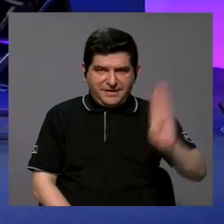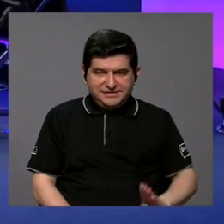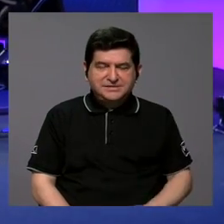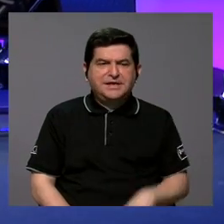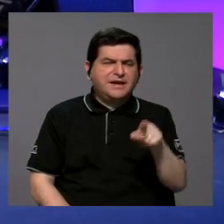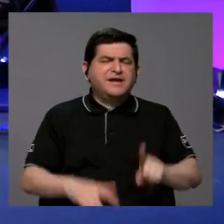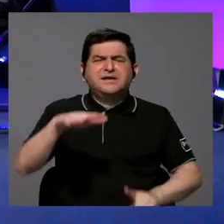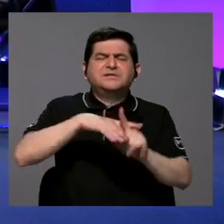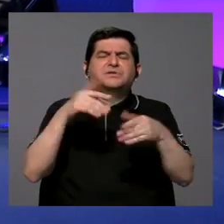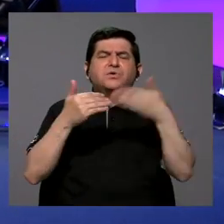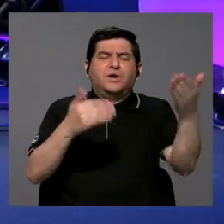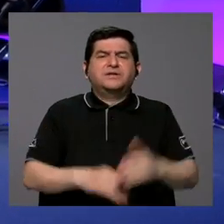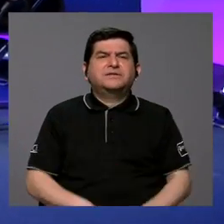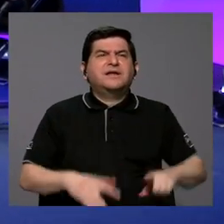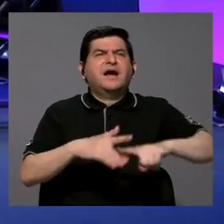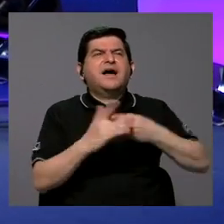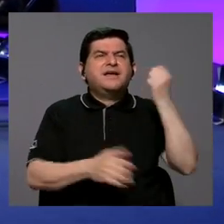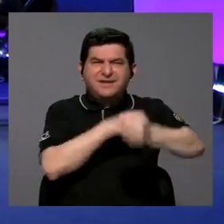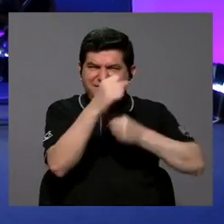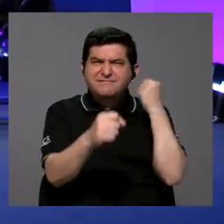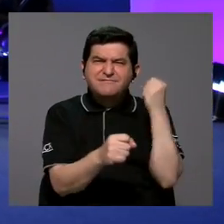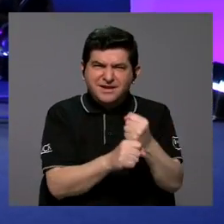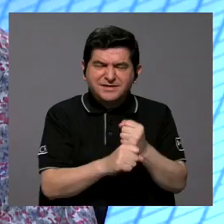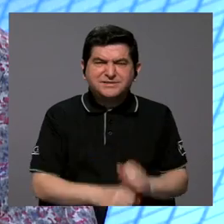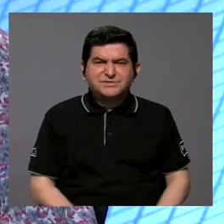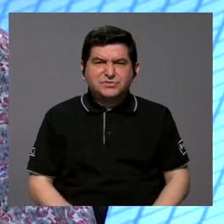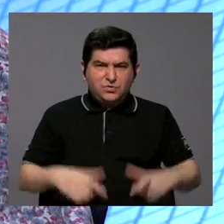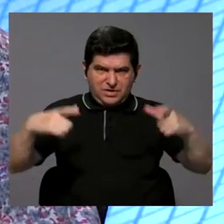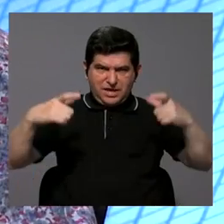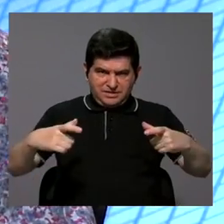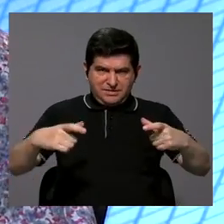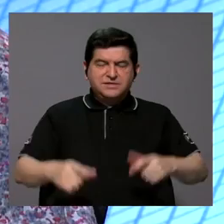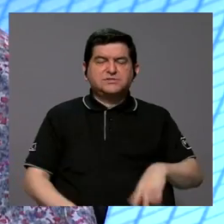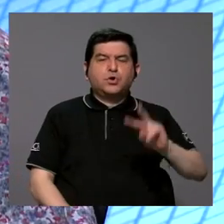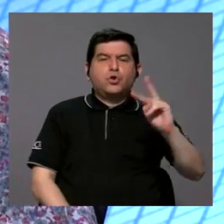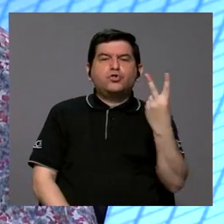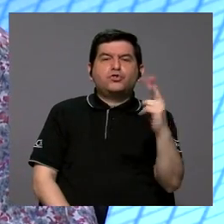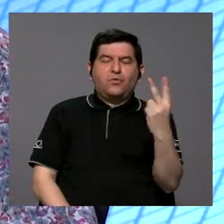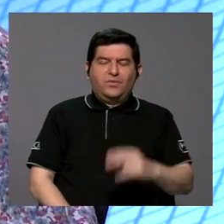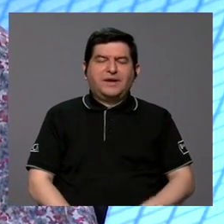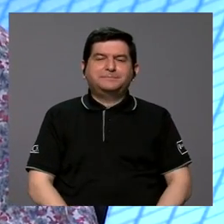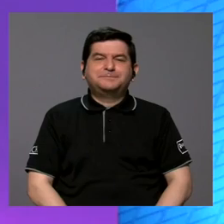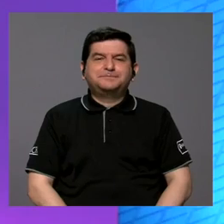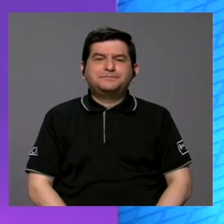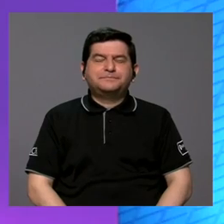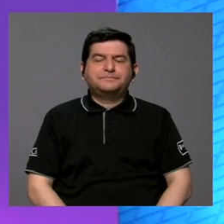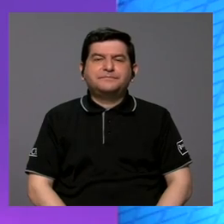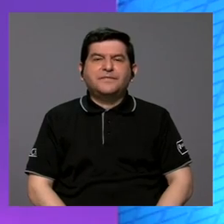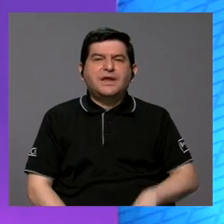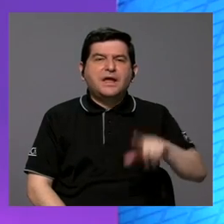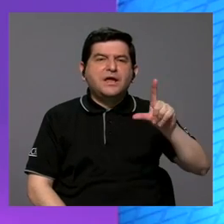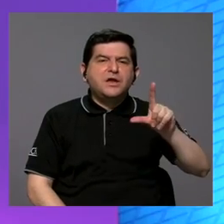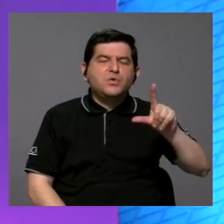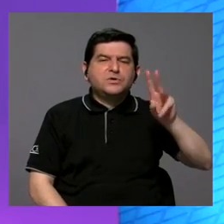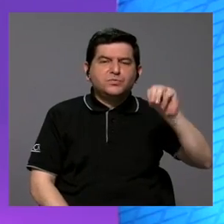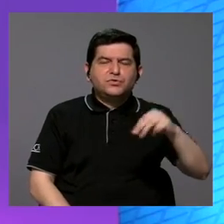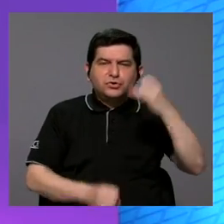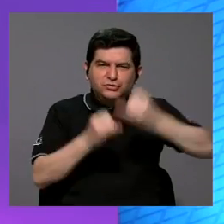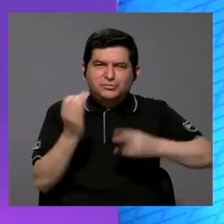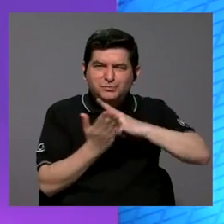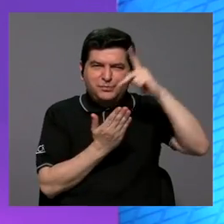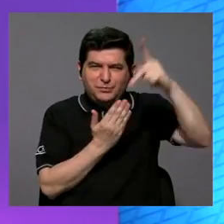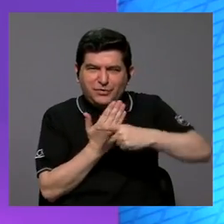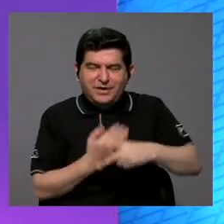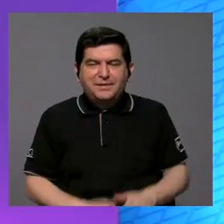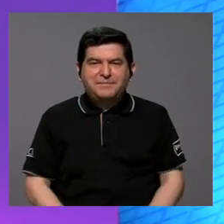va a salir a principios de año en vinilo, un disco doble. Perfecto. Y Luis, para cerrar el programa, ¿qué